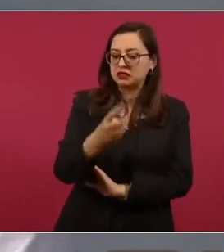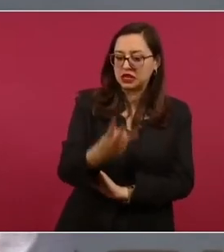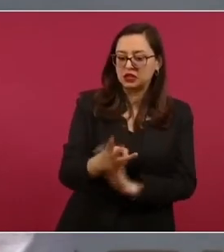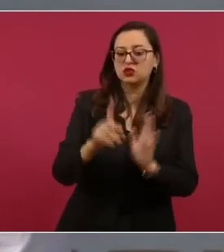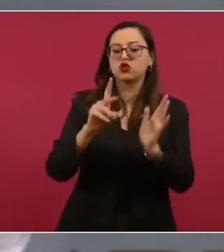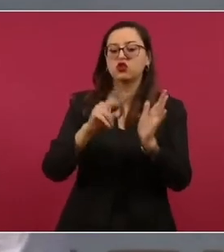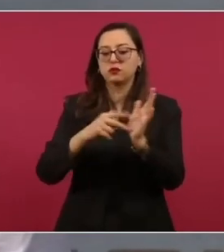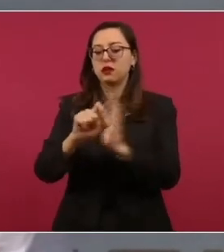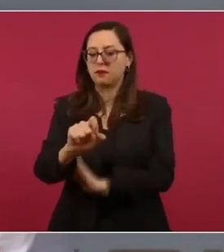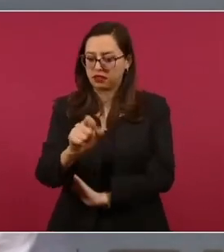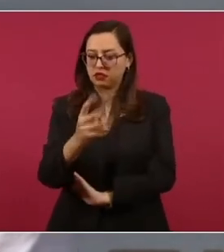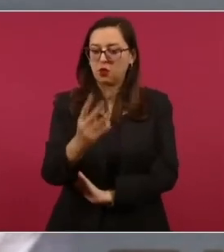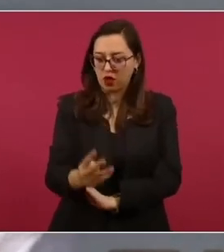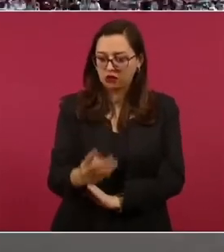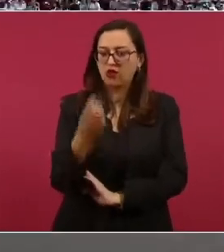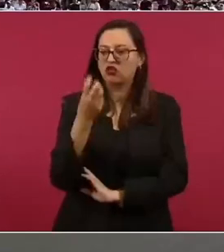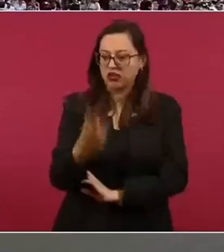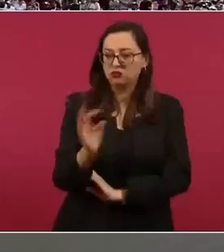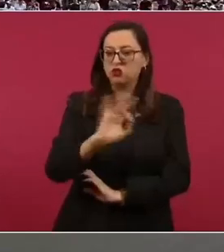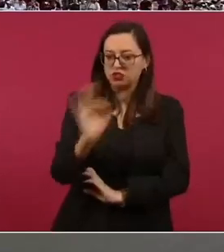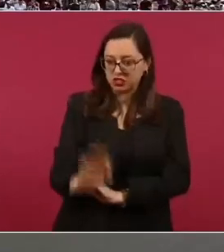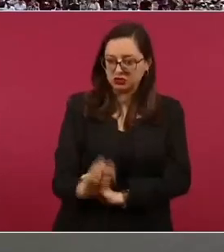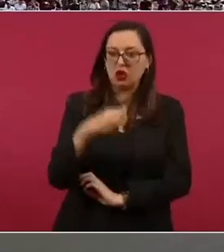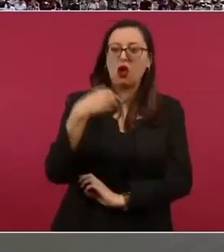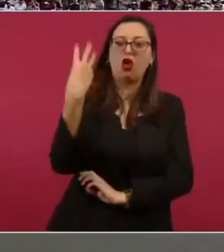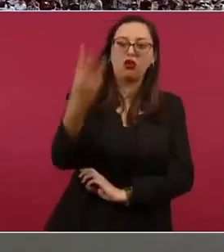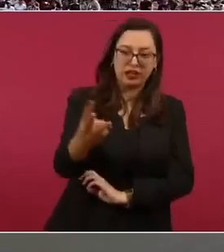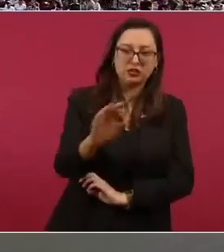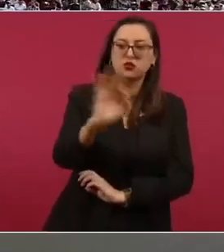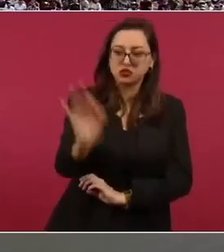y 2024.